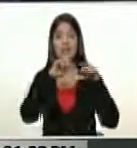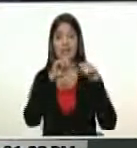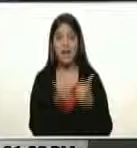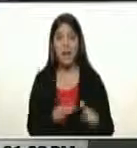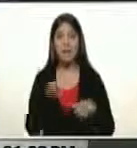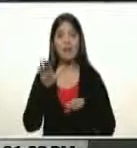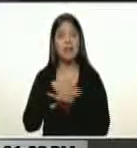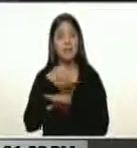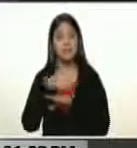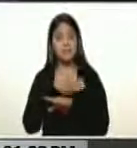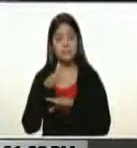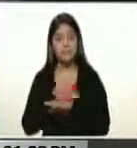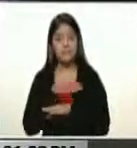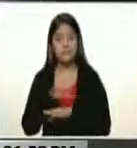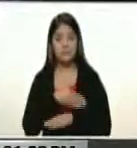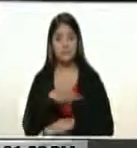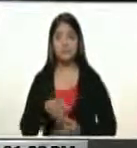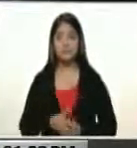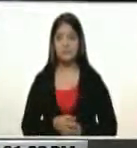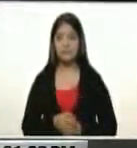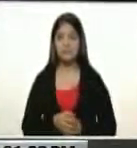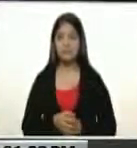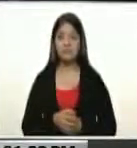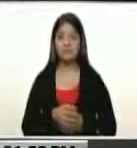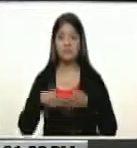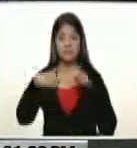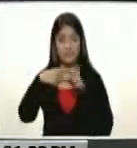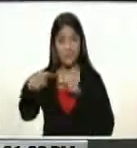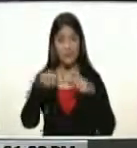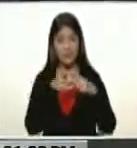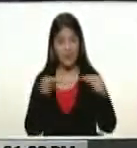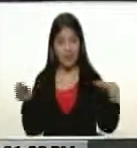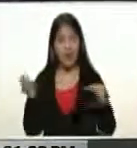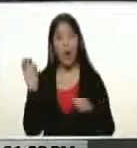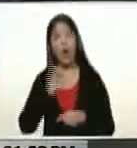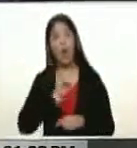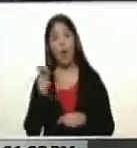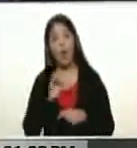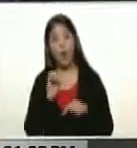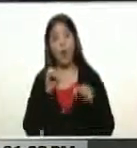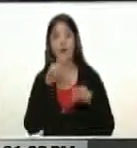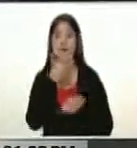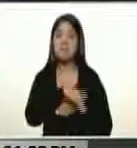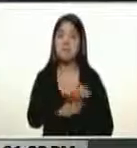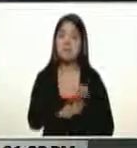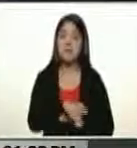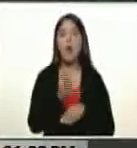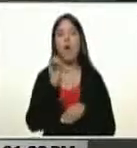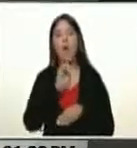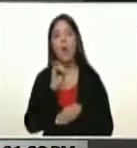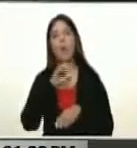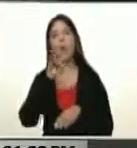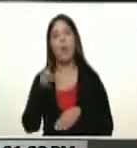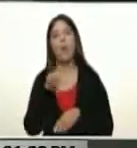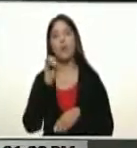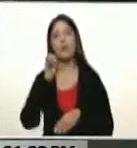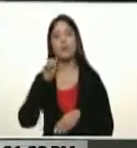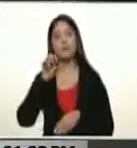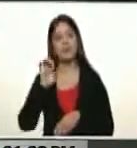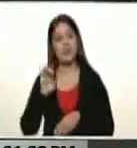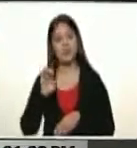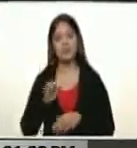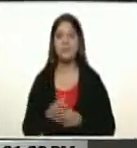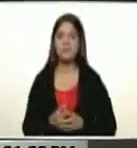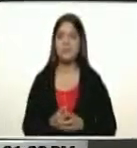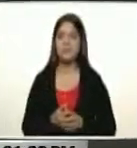la... en el Teresa Carreño o en los espacios abiertos o en la Hotel Mili Rivas. Y como la